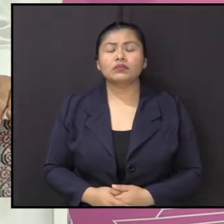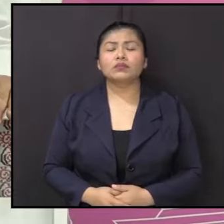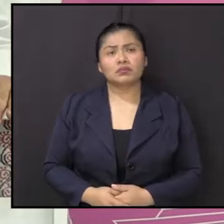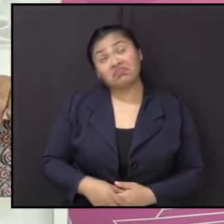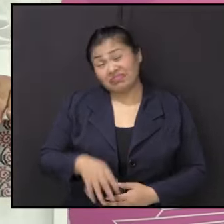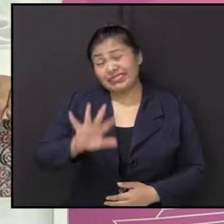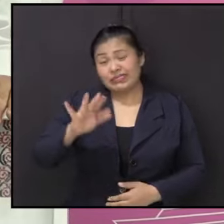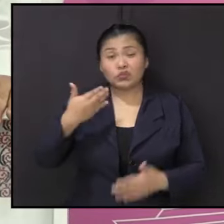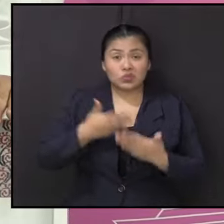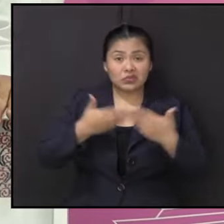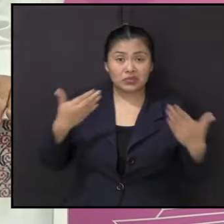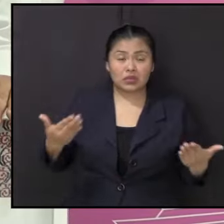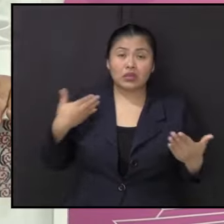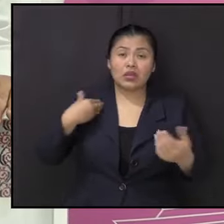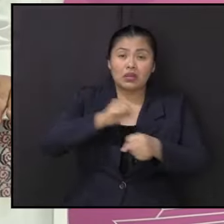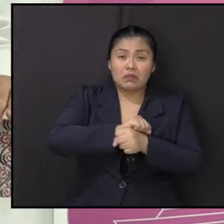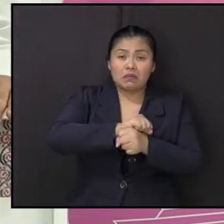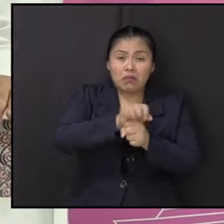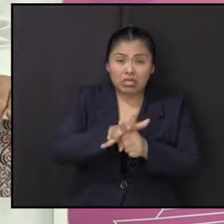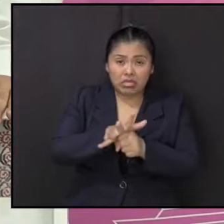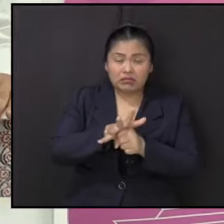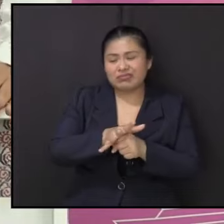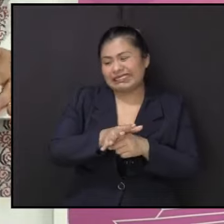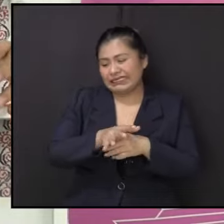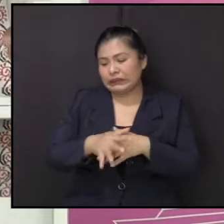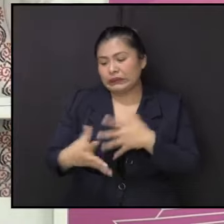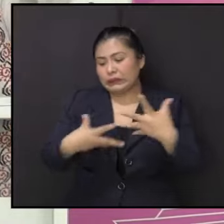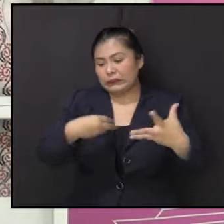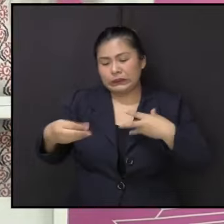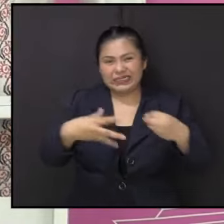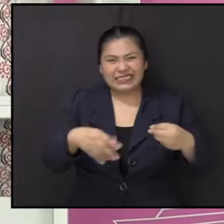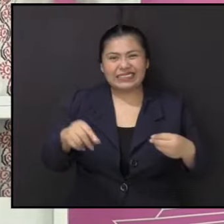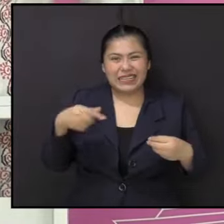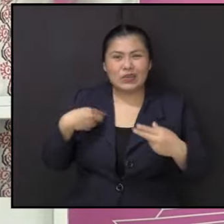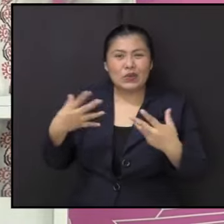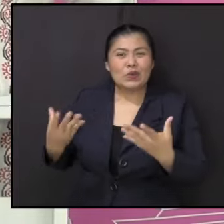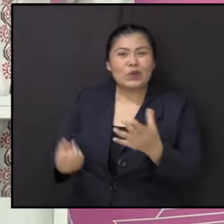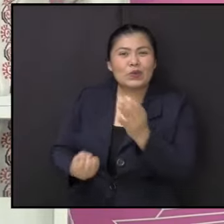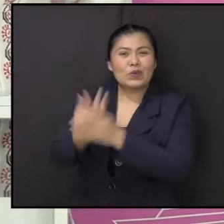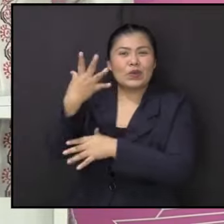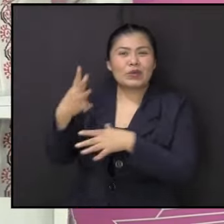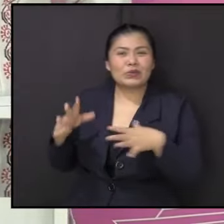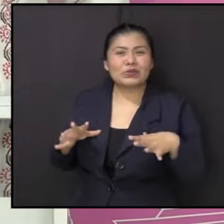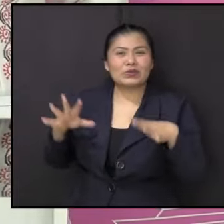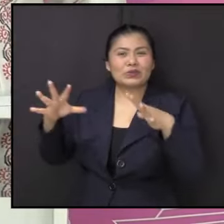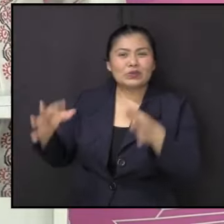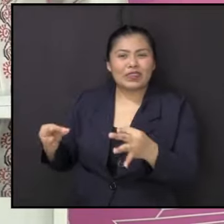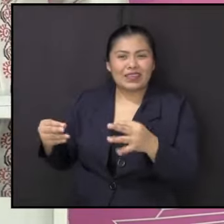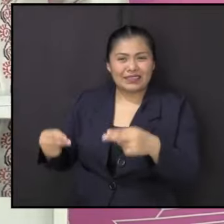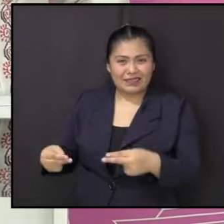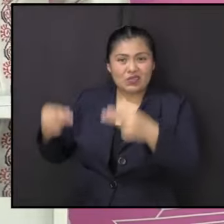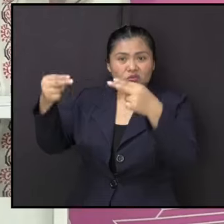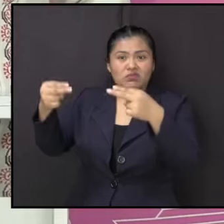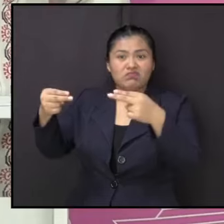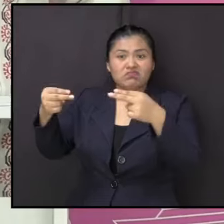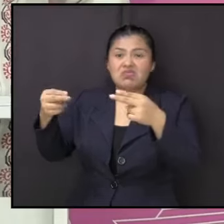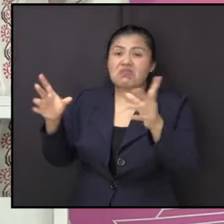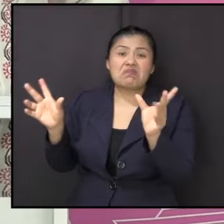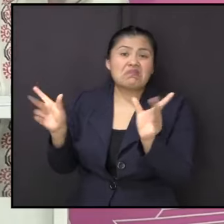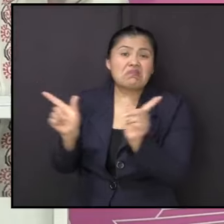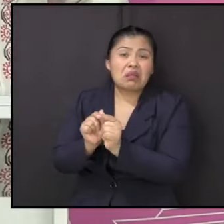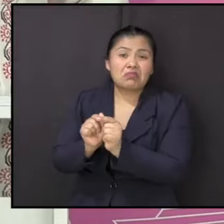hubo mucha pérdida de empleo, sobre todo pues las nuevas empresas se vieron en la necesidad de cerrar y empezaron a